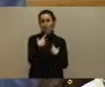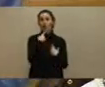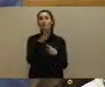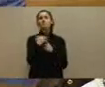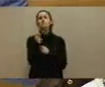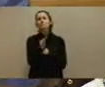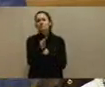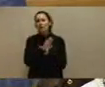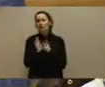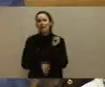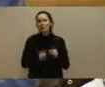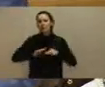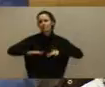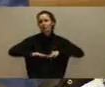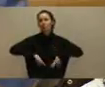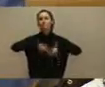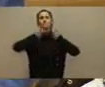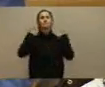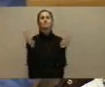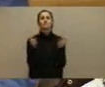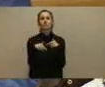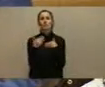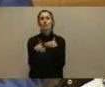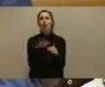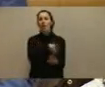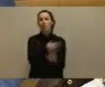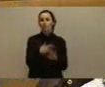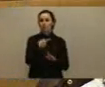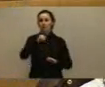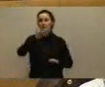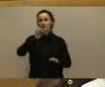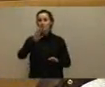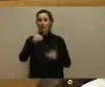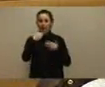usted tomaría una iniciativa más activa o dejaría pasar los mismos plazos que han pasado en el caso de Egipto. Gracias, consejero.